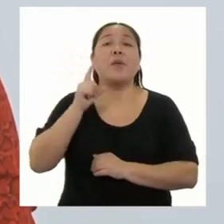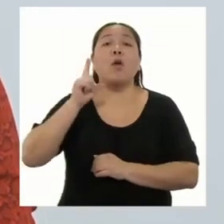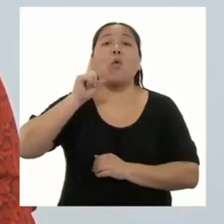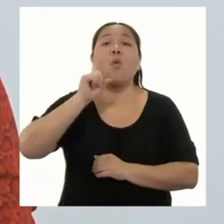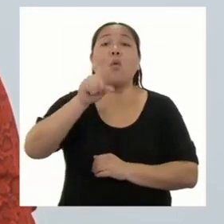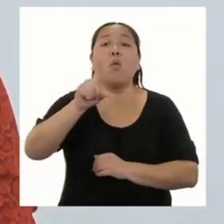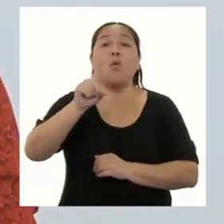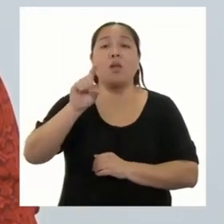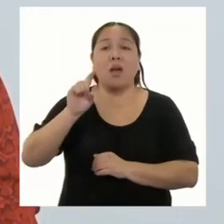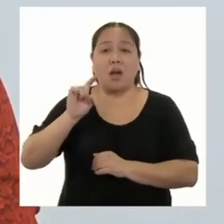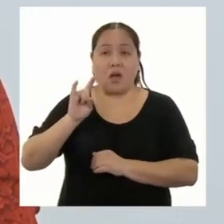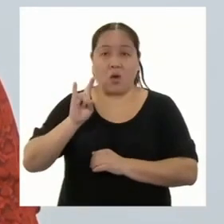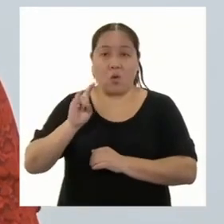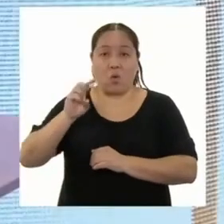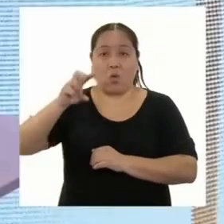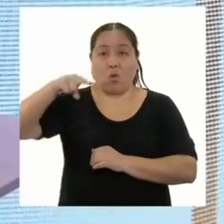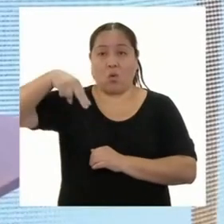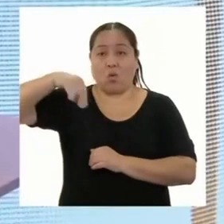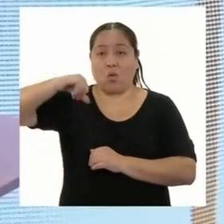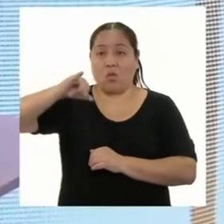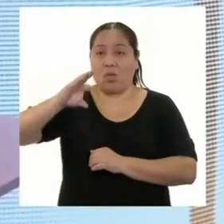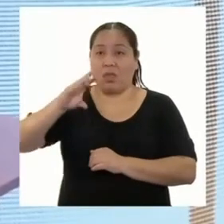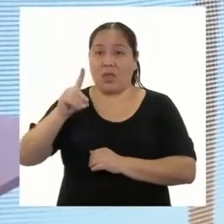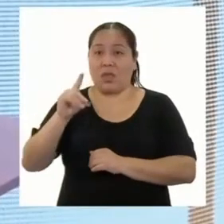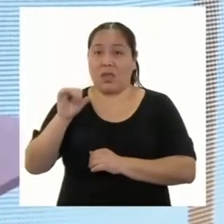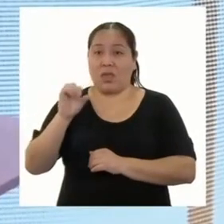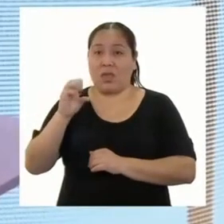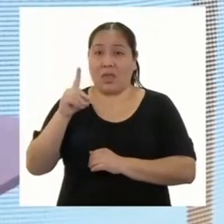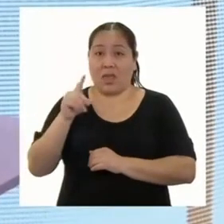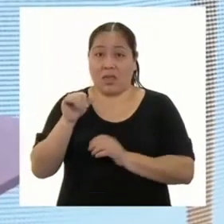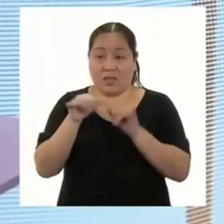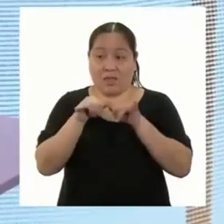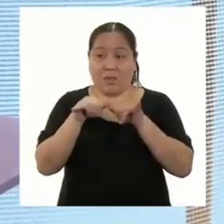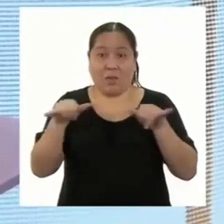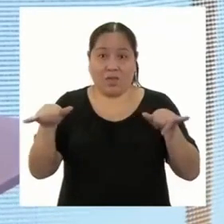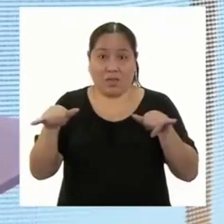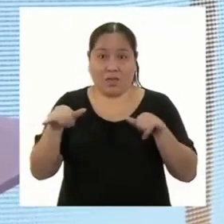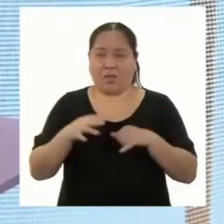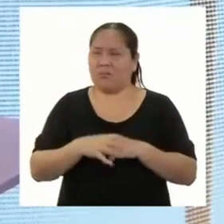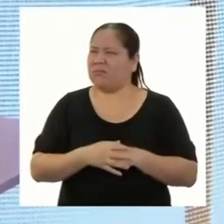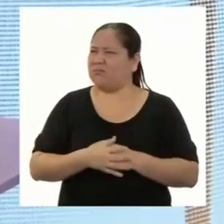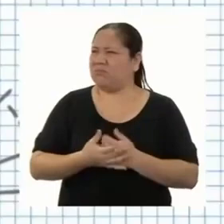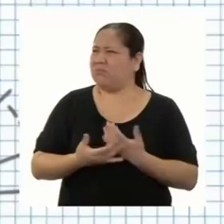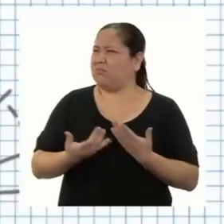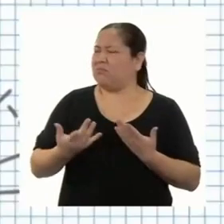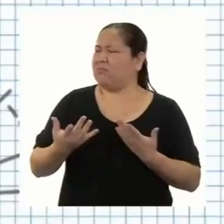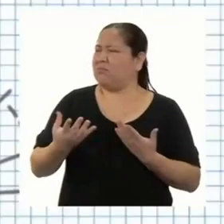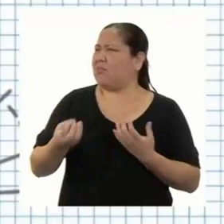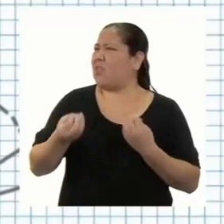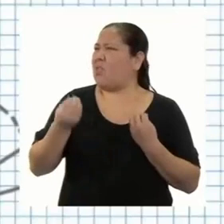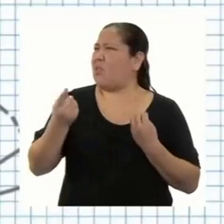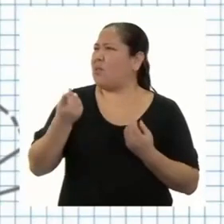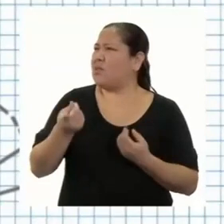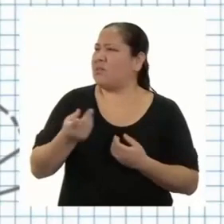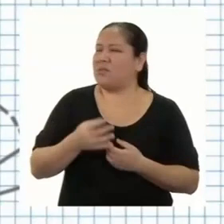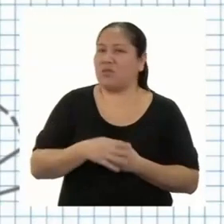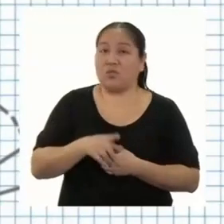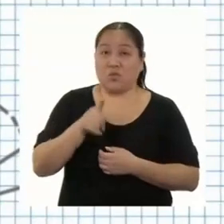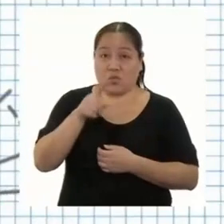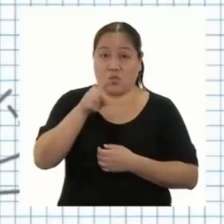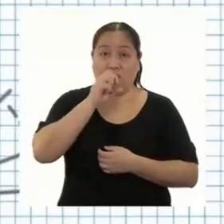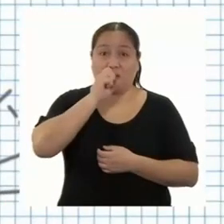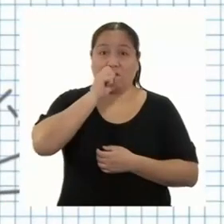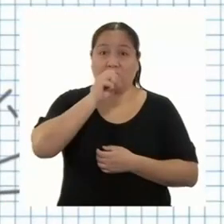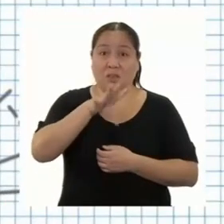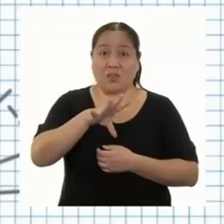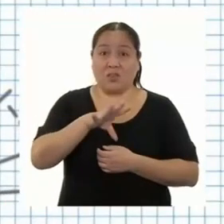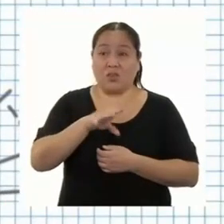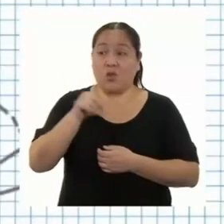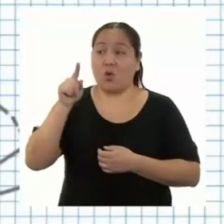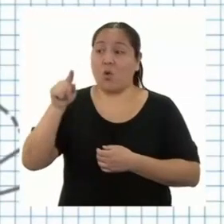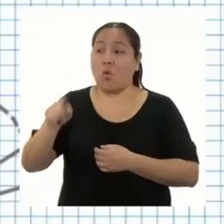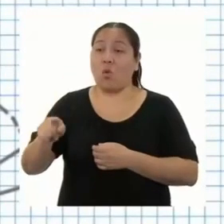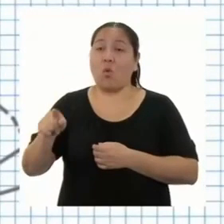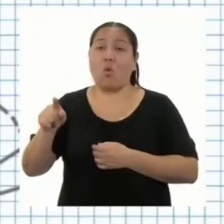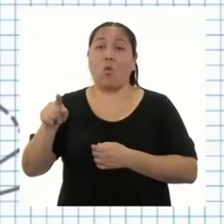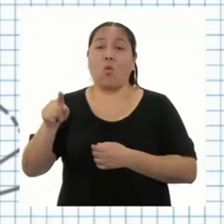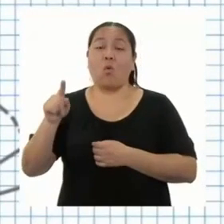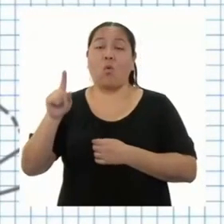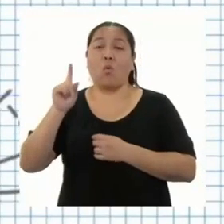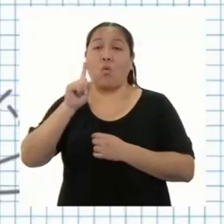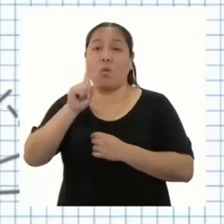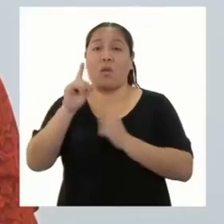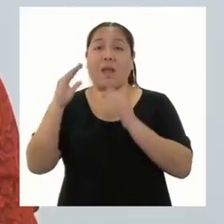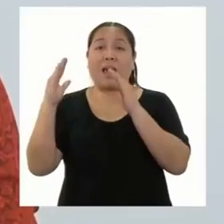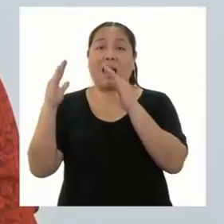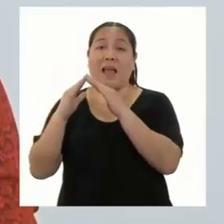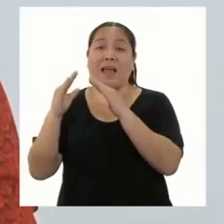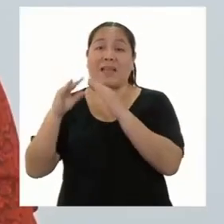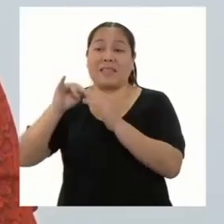sola unidad de medida. ¿Unidad de medida? ¿Cómo era eso? Acabas de hablar de una casa de 6